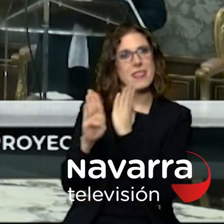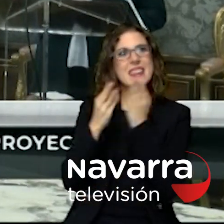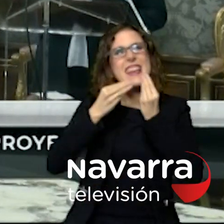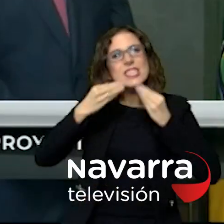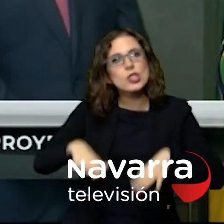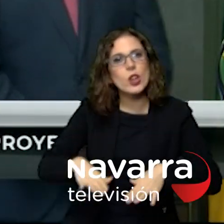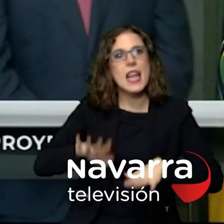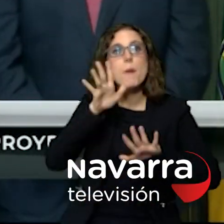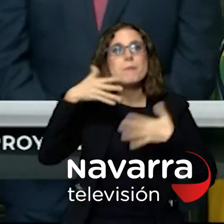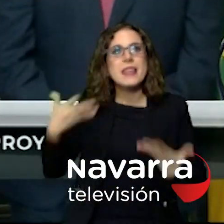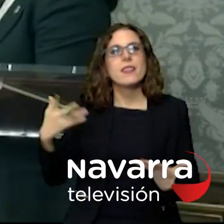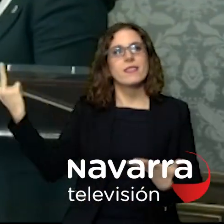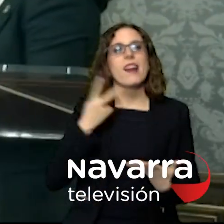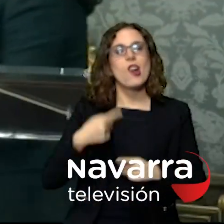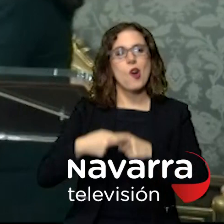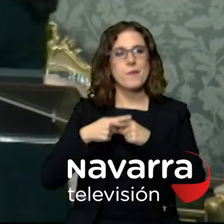y un presente.